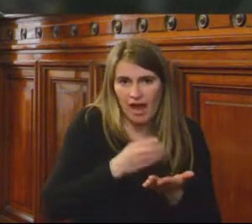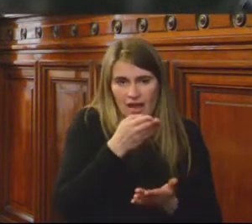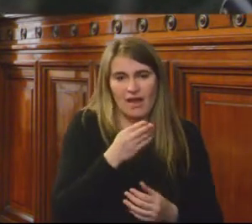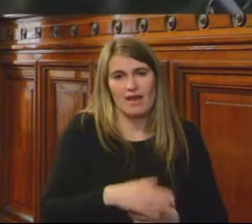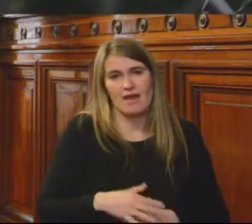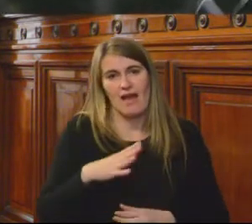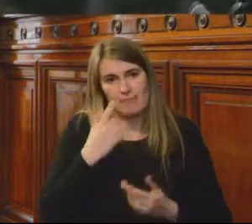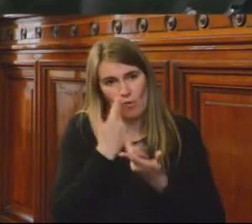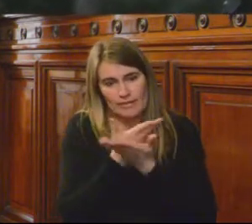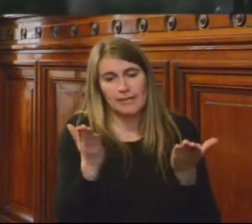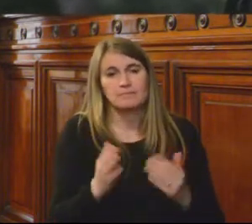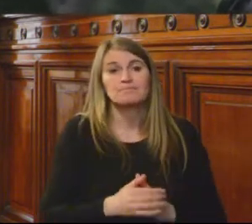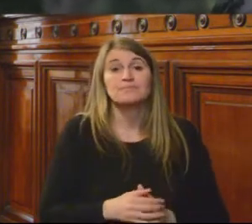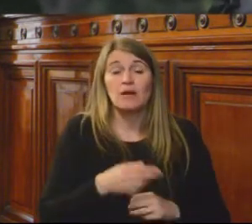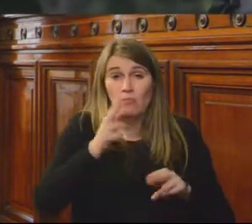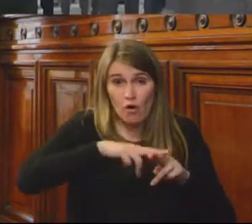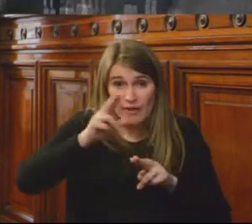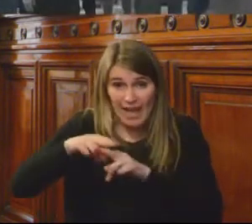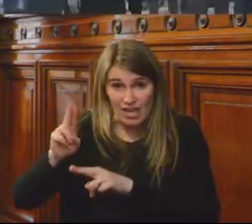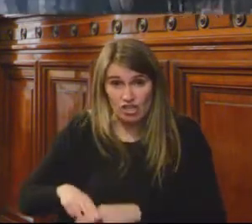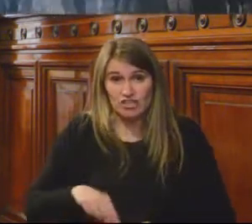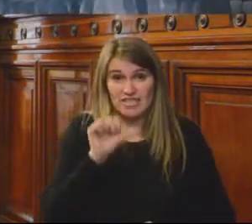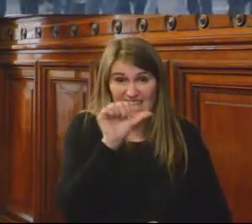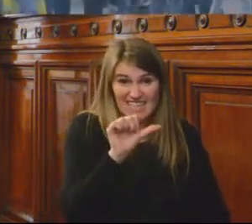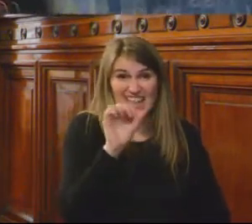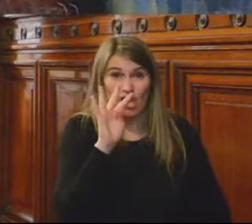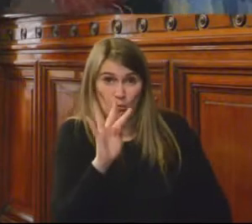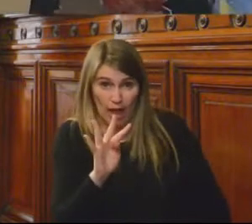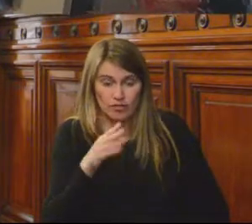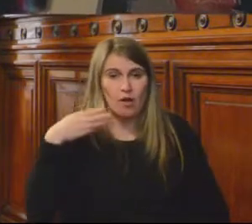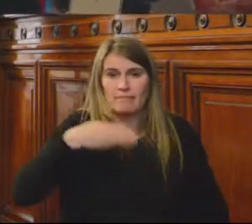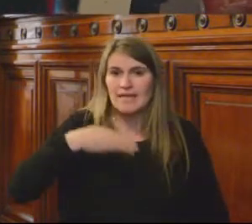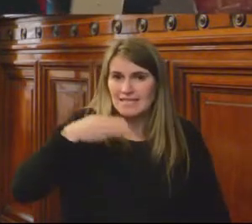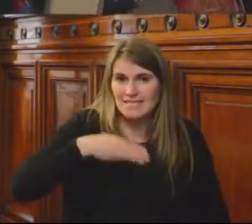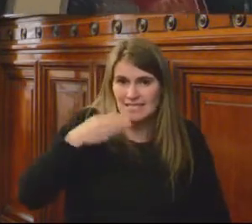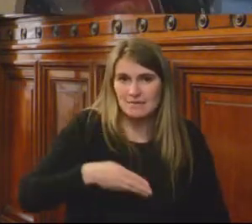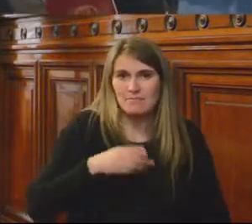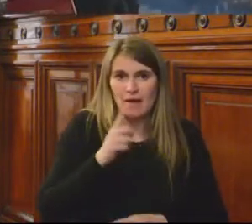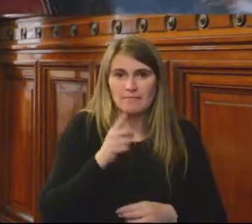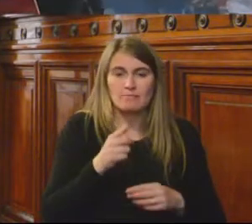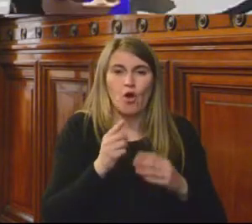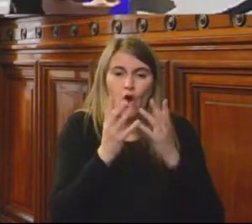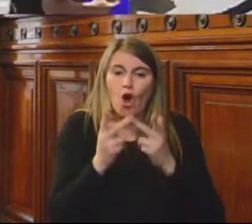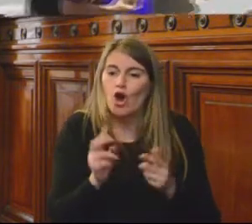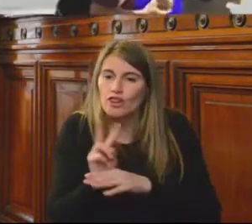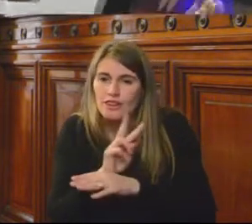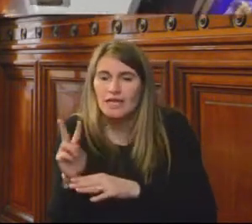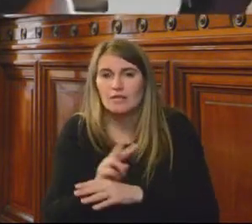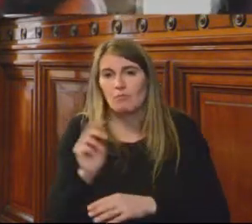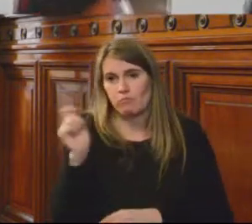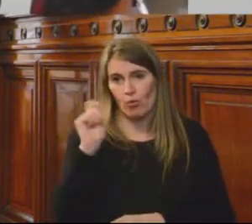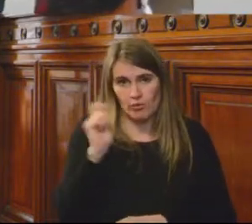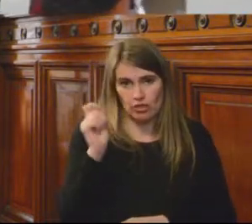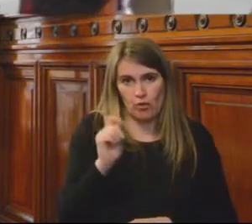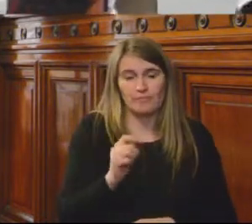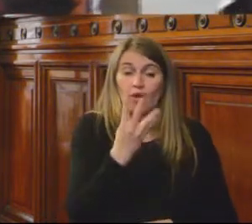ello. Entre las personas fallecidas, 64 eran participantes directos de las alteraciones del orden público, 40 víctimas